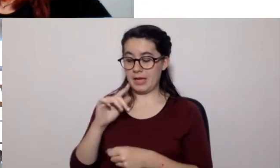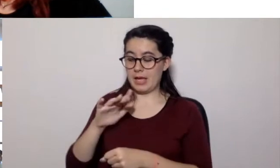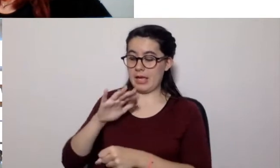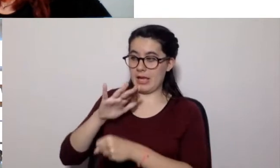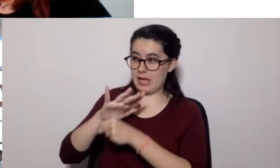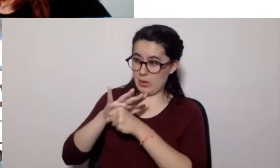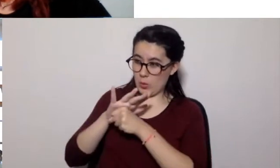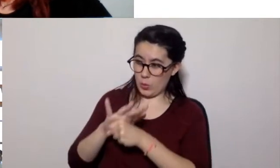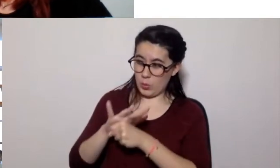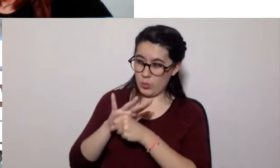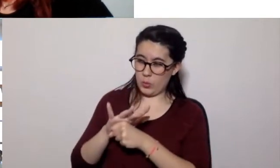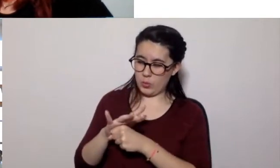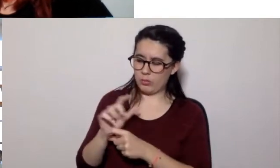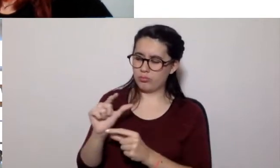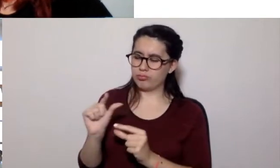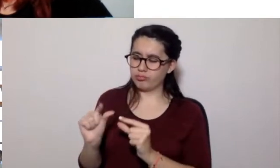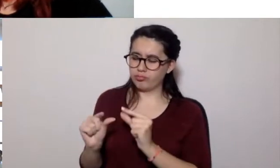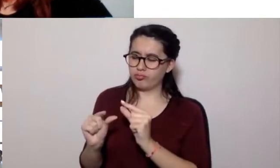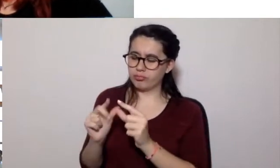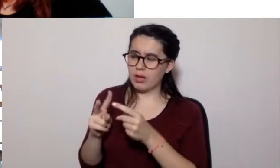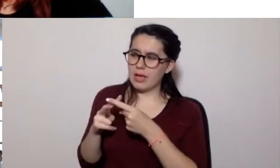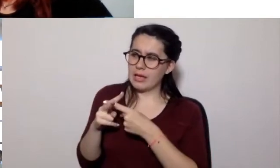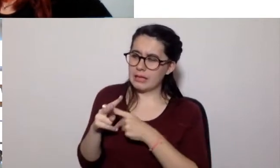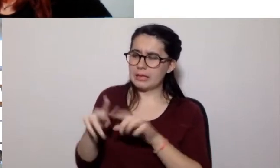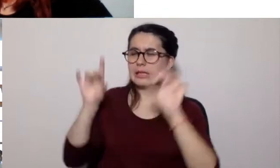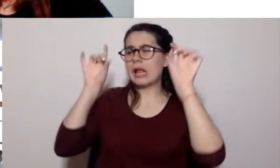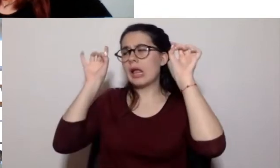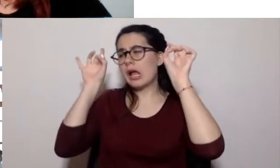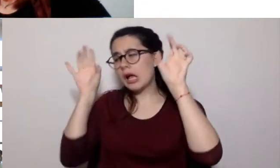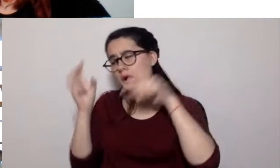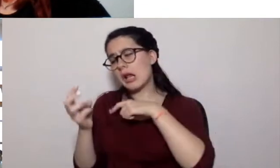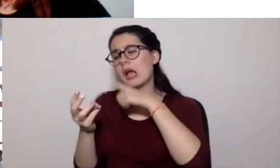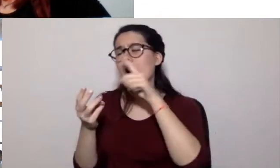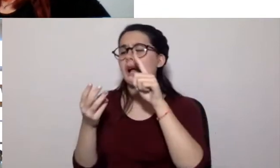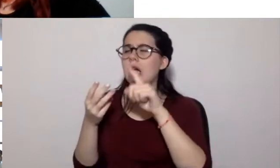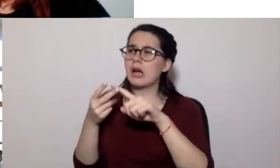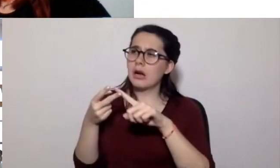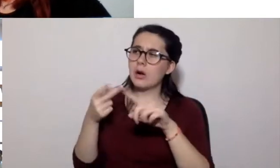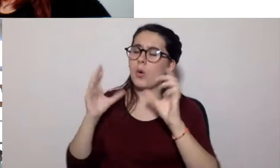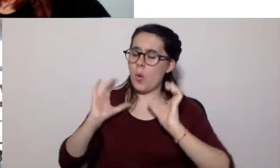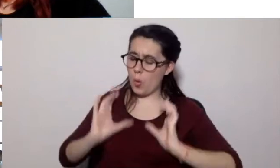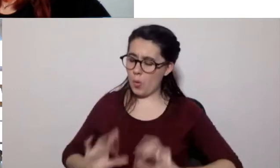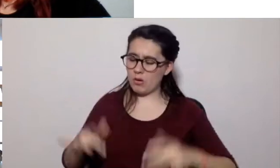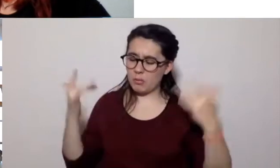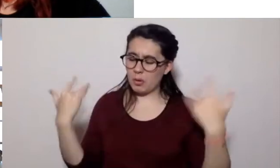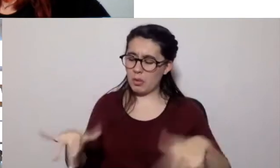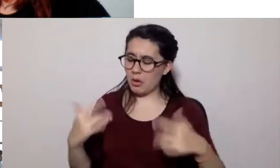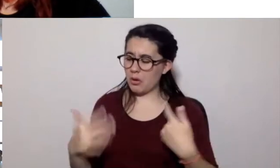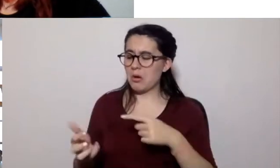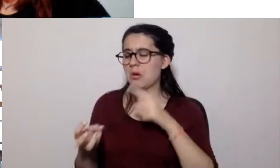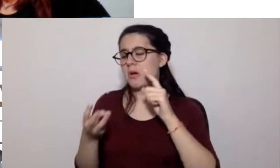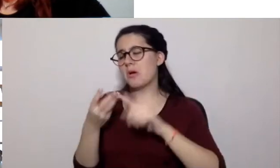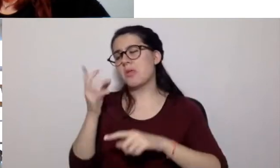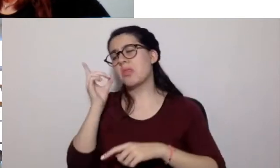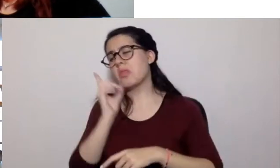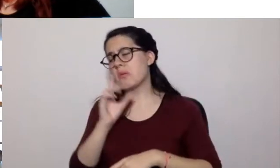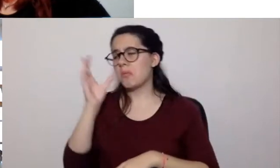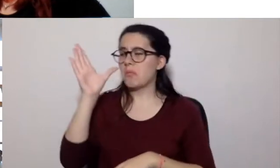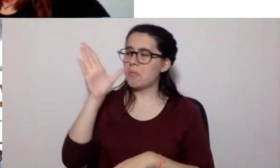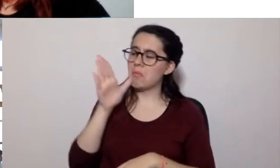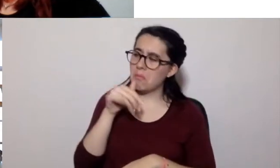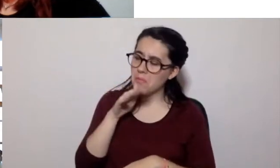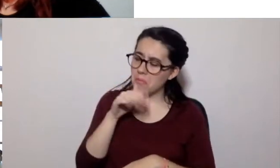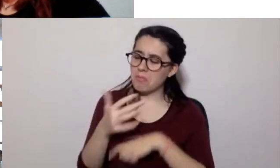los síntomas físicos, lo que te acabo de decir, dolor de cabeza, dolor de cuerpo, problemas para dormir. Si